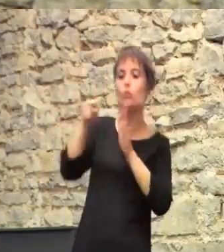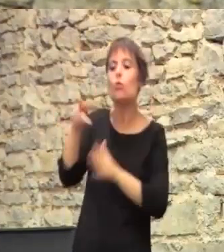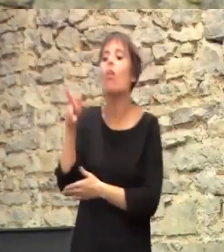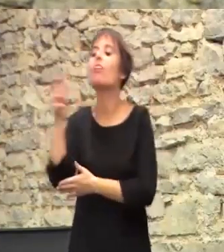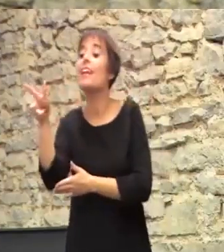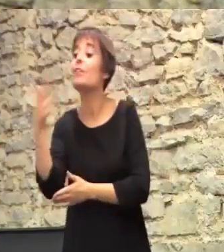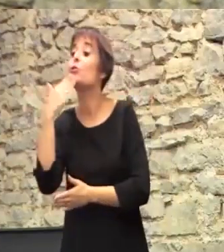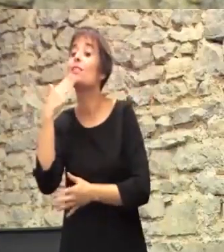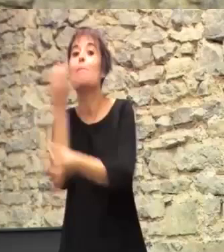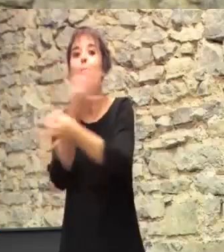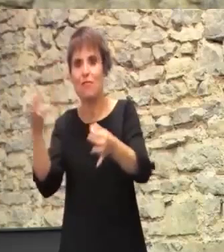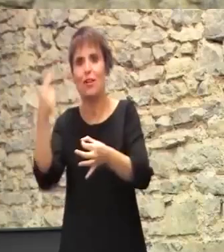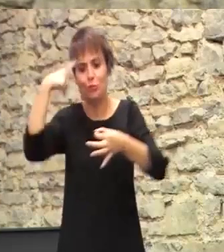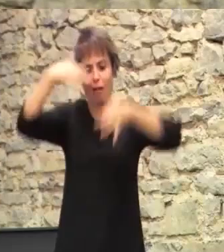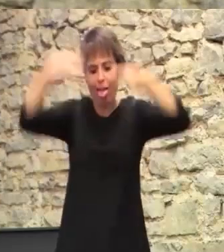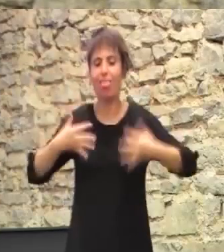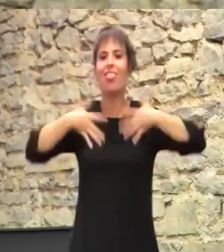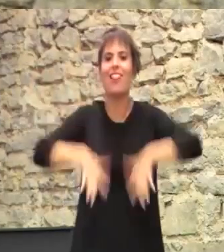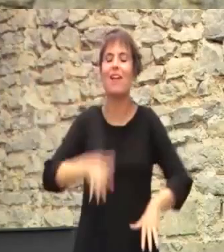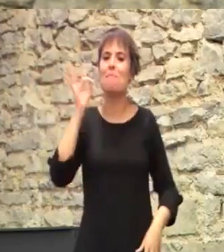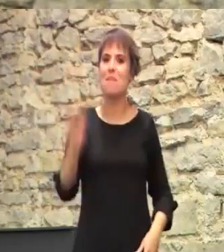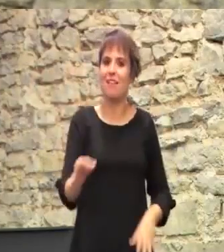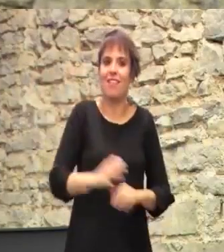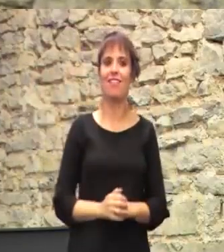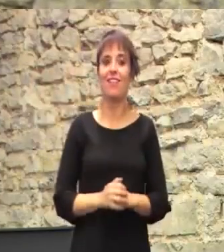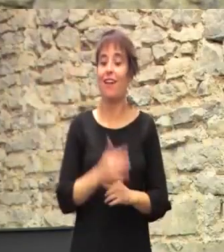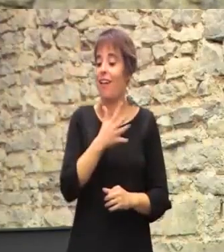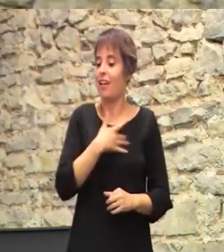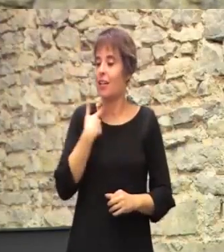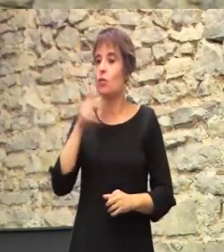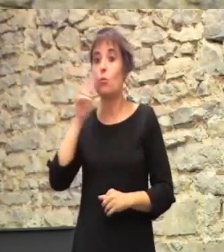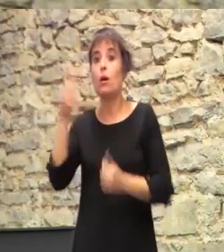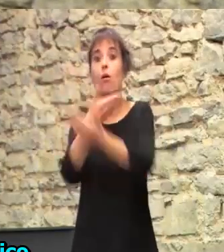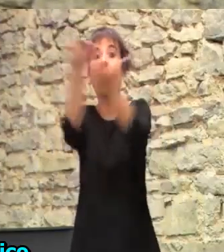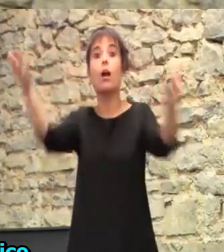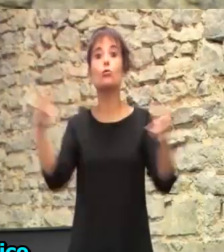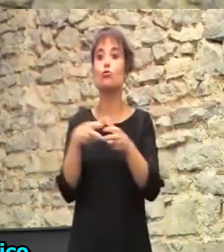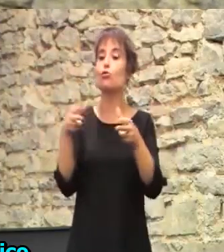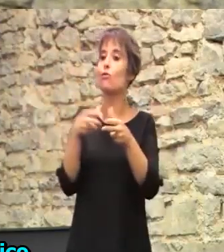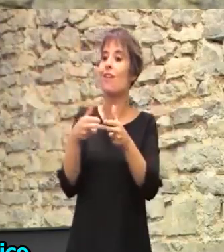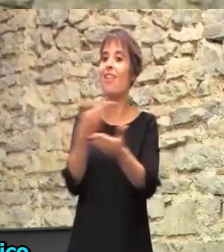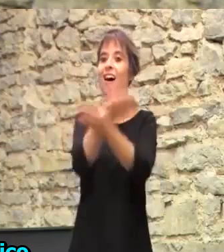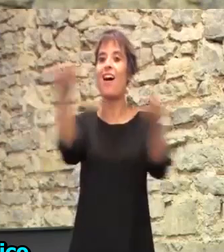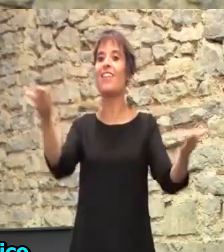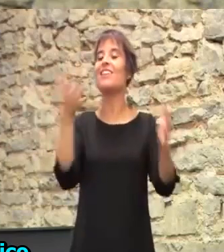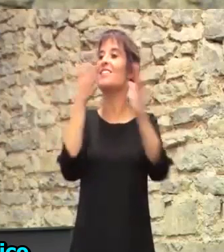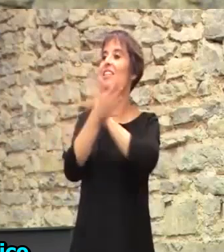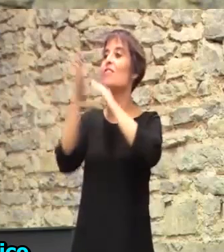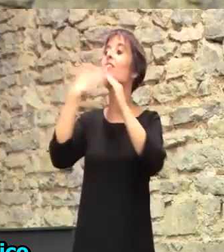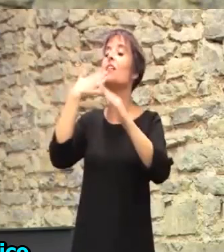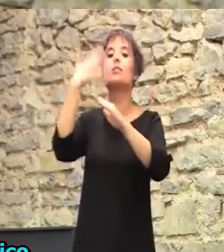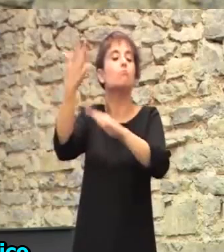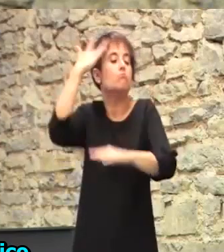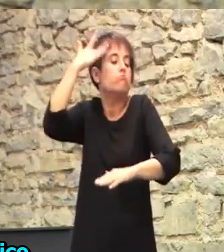derecho si eres perfecta y me lo creo de verdad como si lo que viera yo socialmente es que todo el que accede a